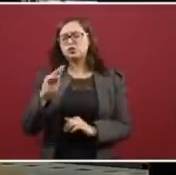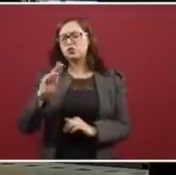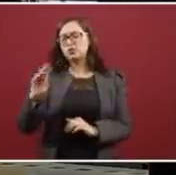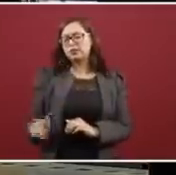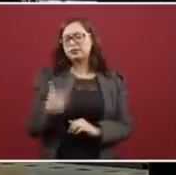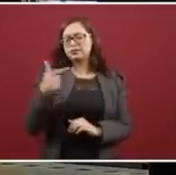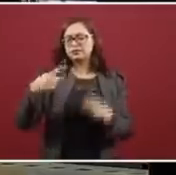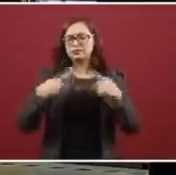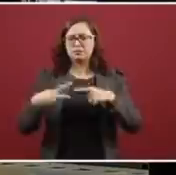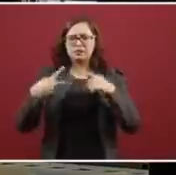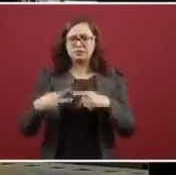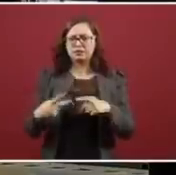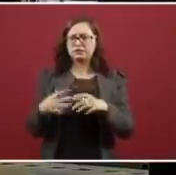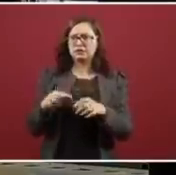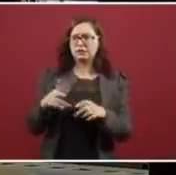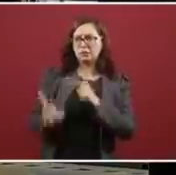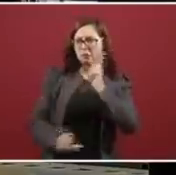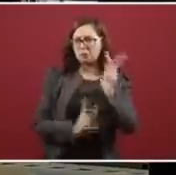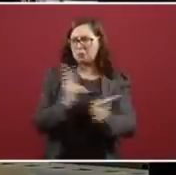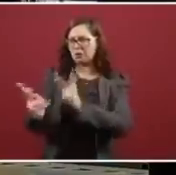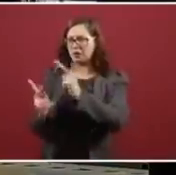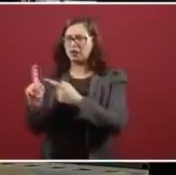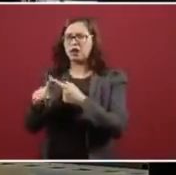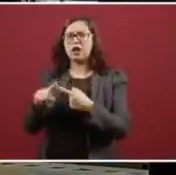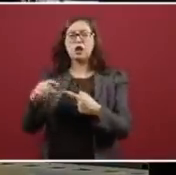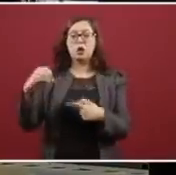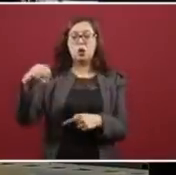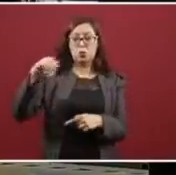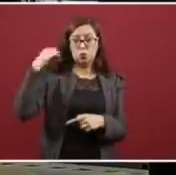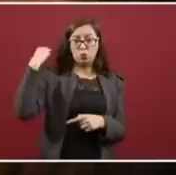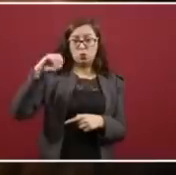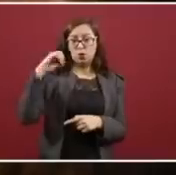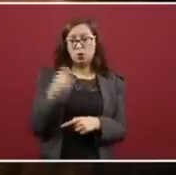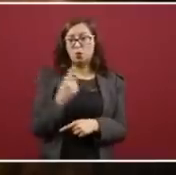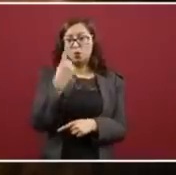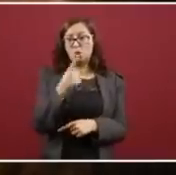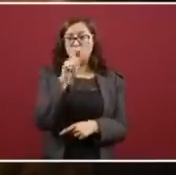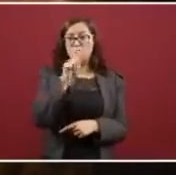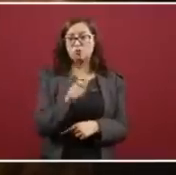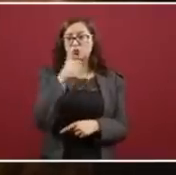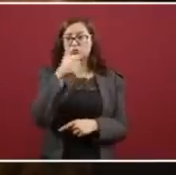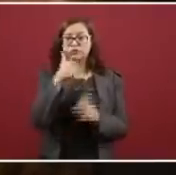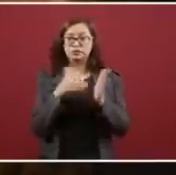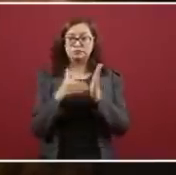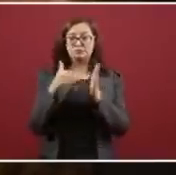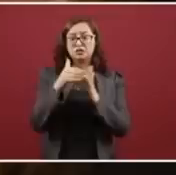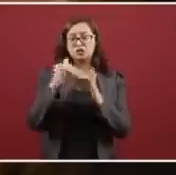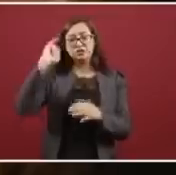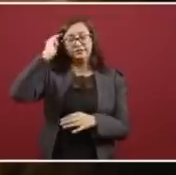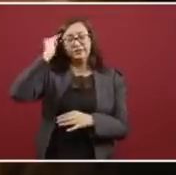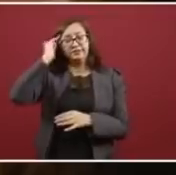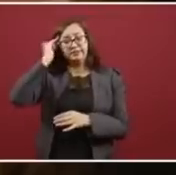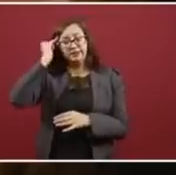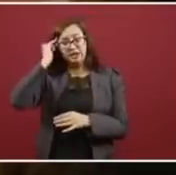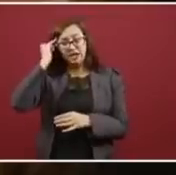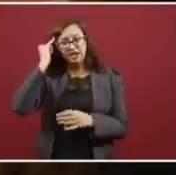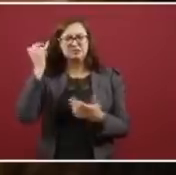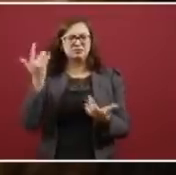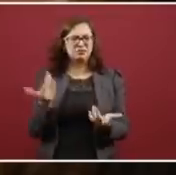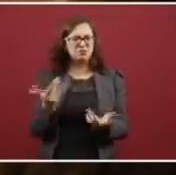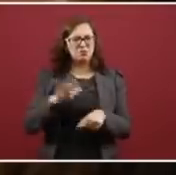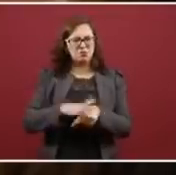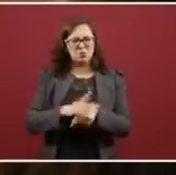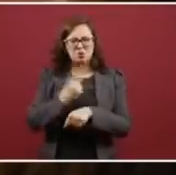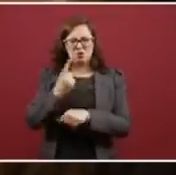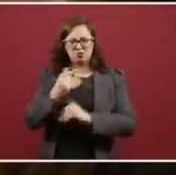a las que se consultó el fin de semana en oaxaca existen 1.6 millones de indígenas porque se decidió una